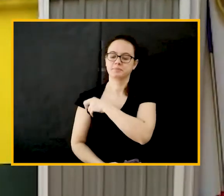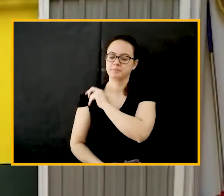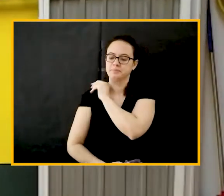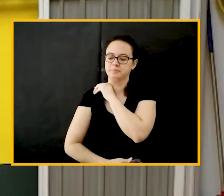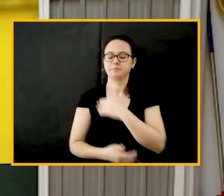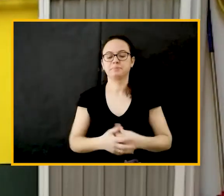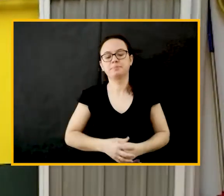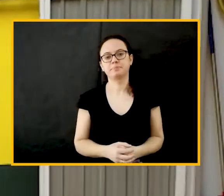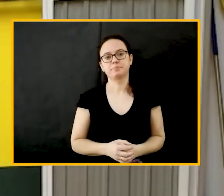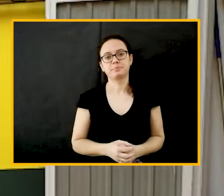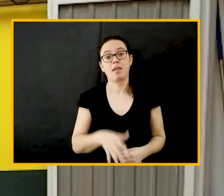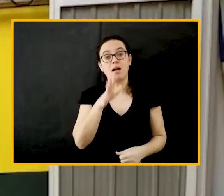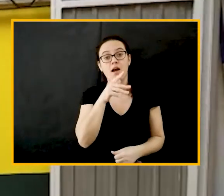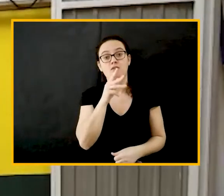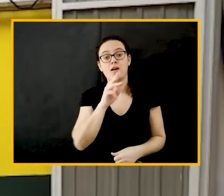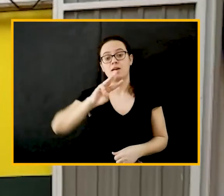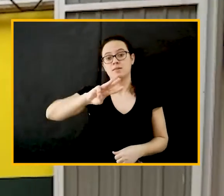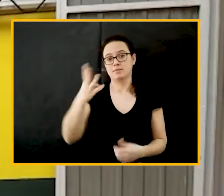Vamos con la tercera postura.